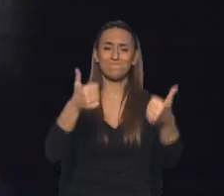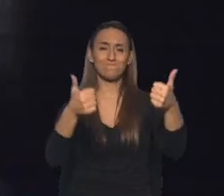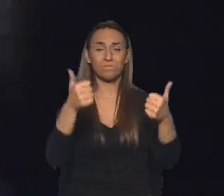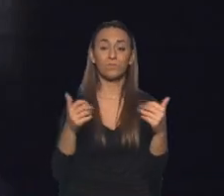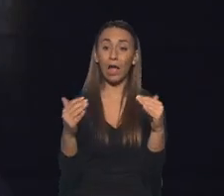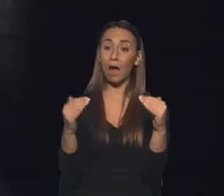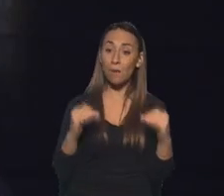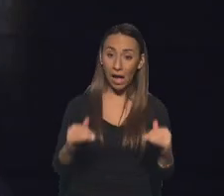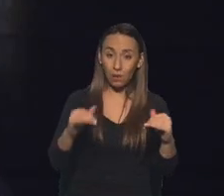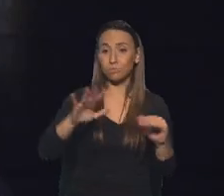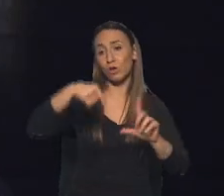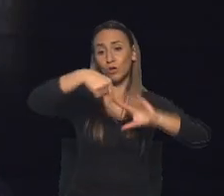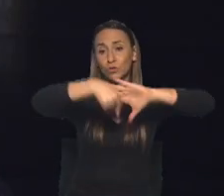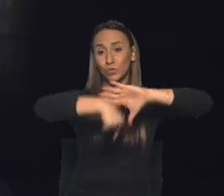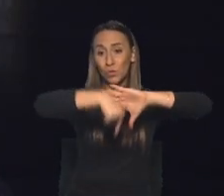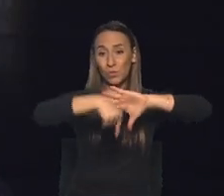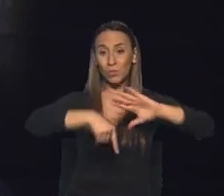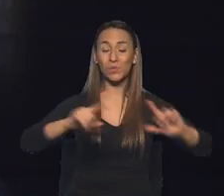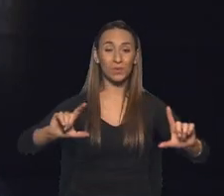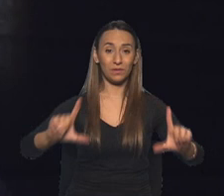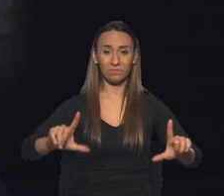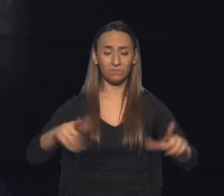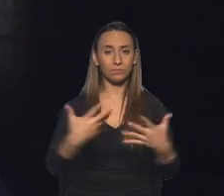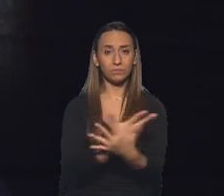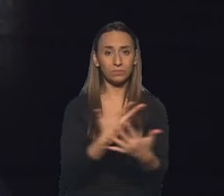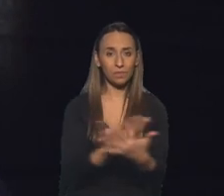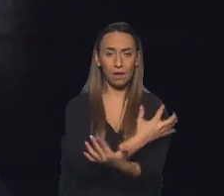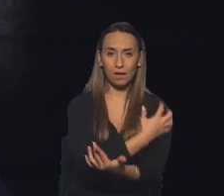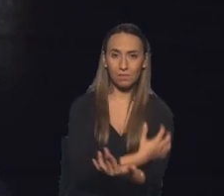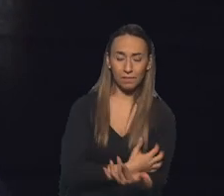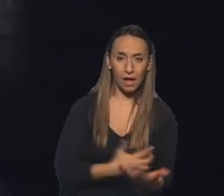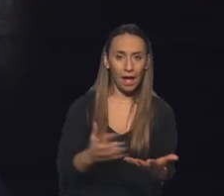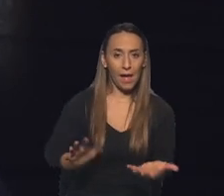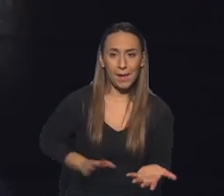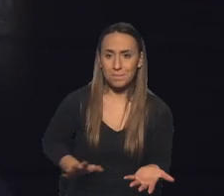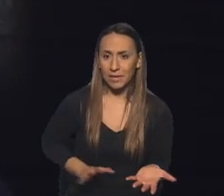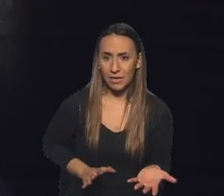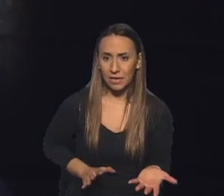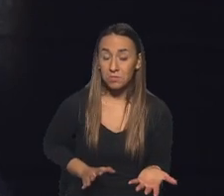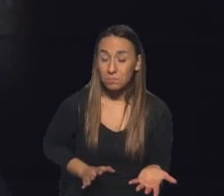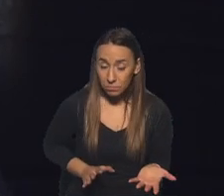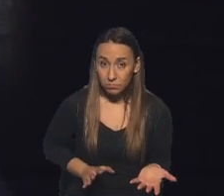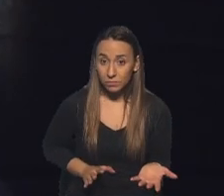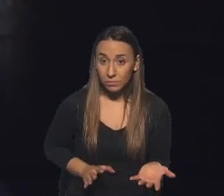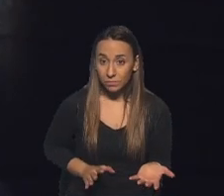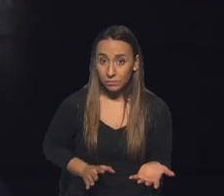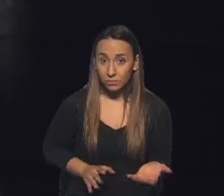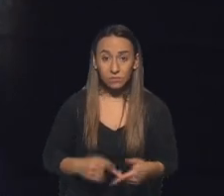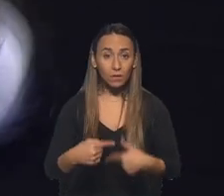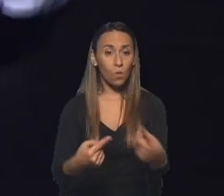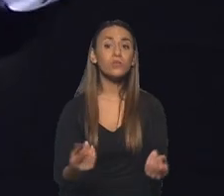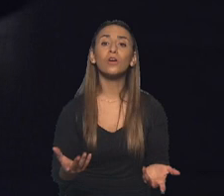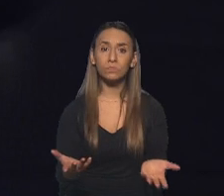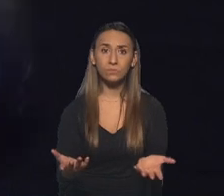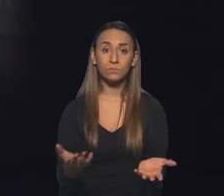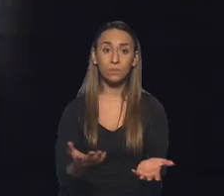sufriendo la precariedad la carencia el hambre cuánto tiempo más el sur va a